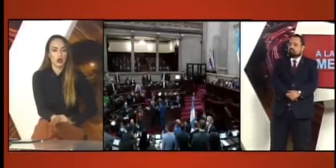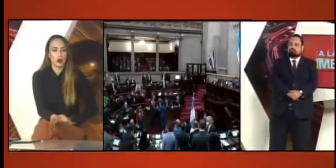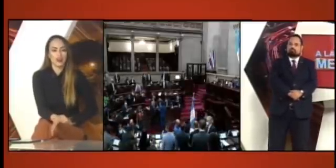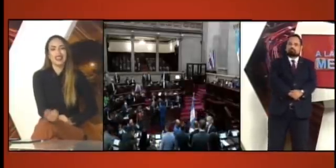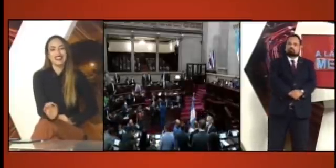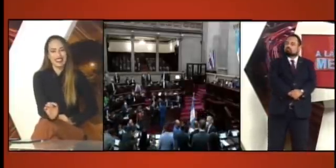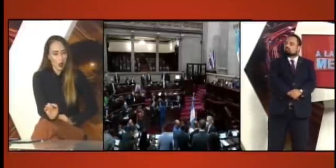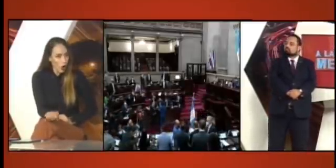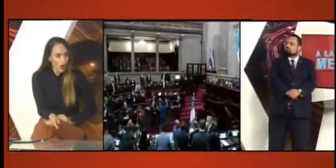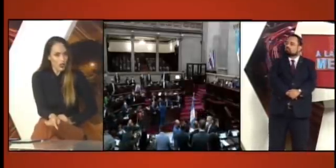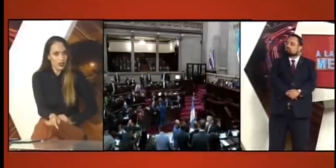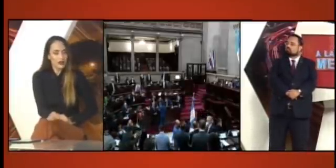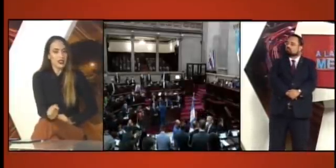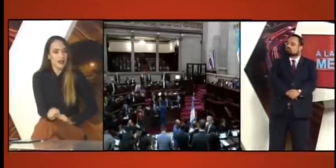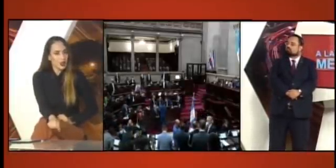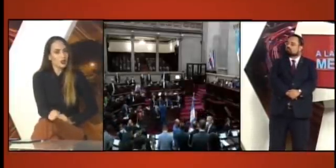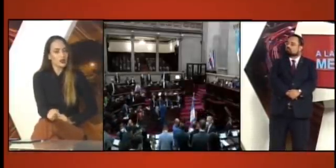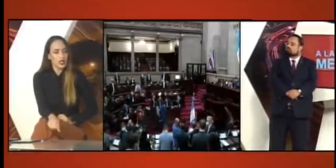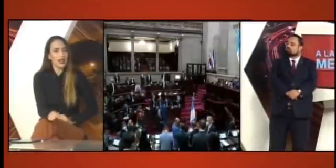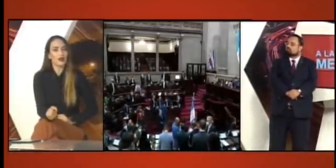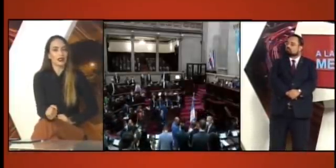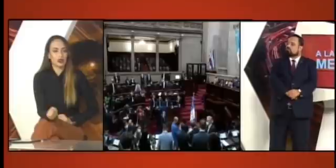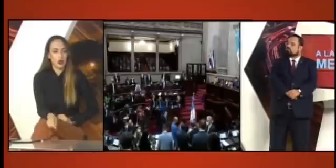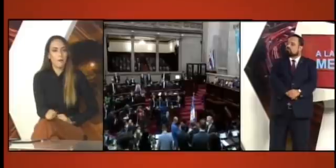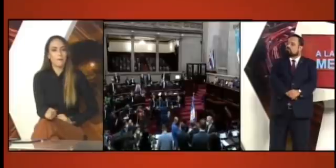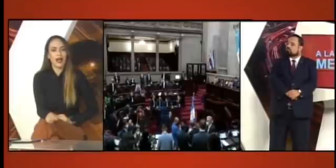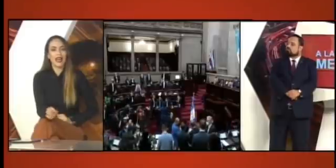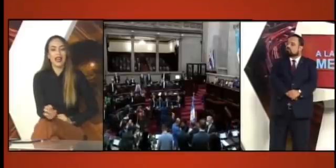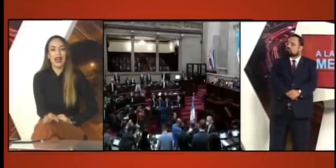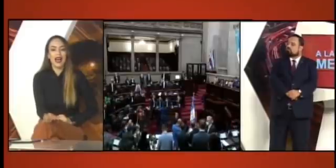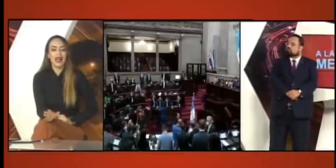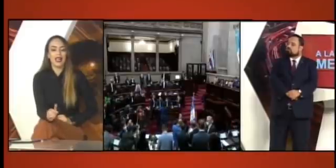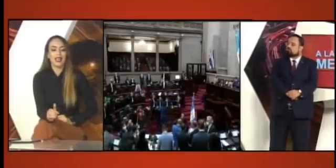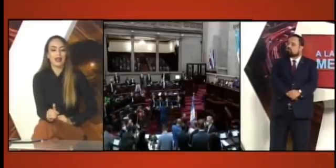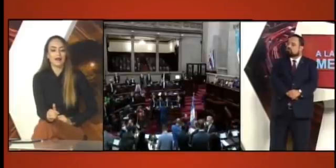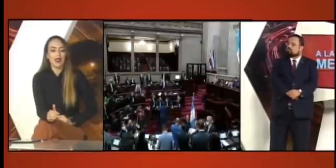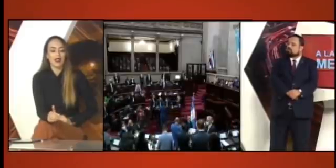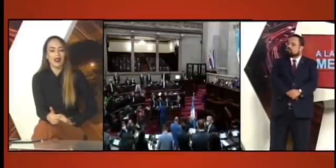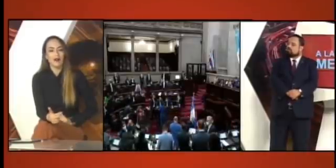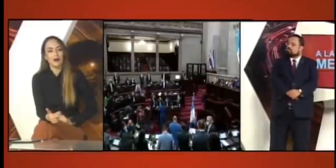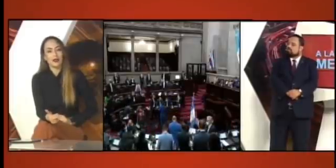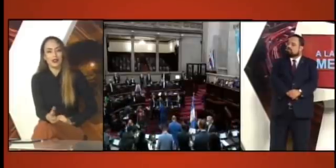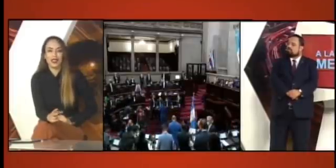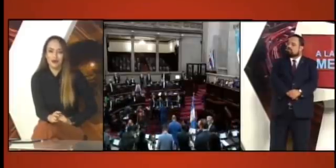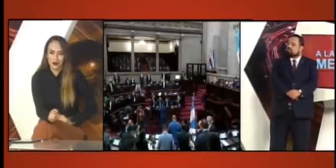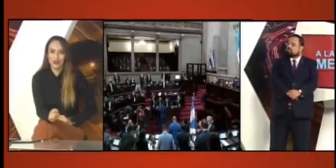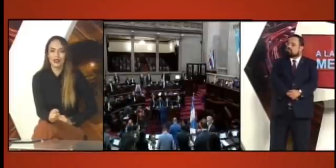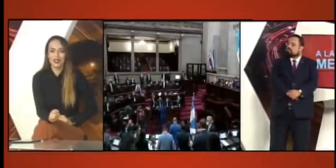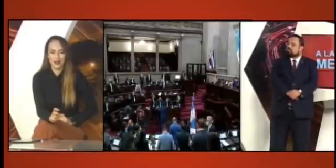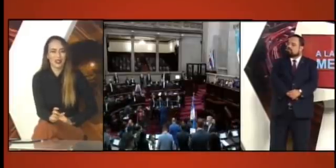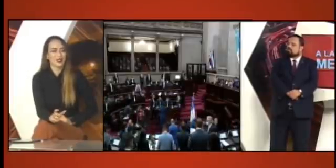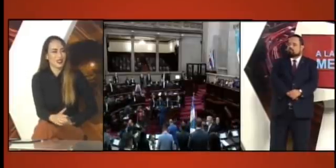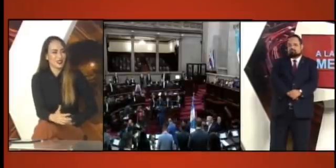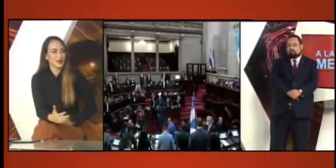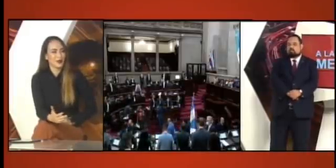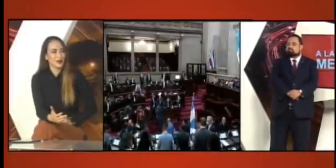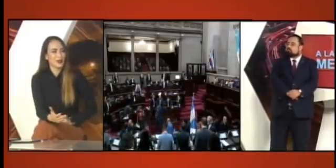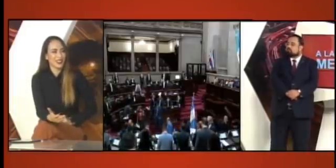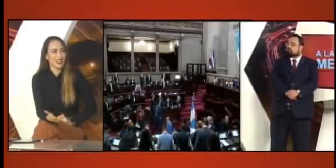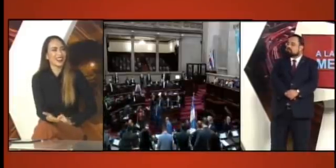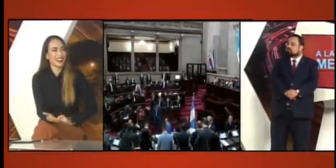uno hoy se va a conocer la votación para la aprobación de la improbación imagínense